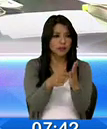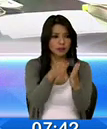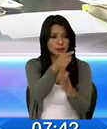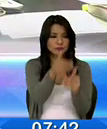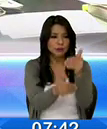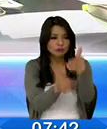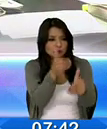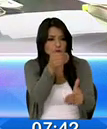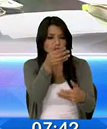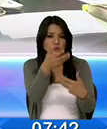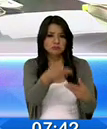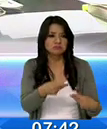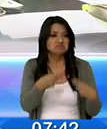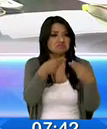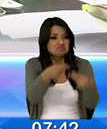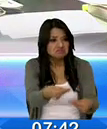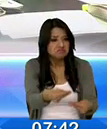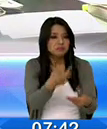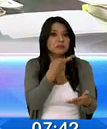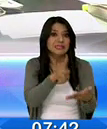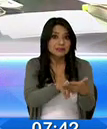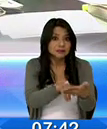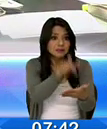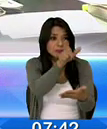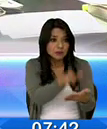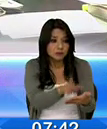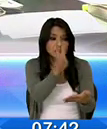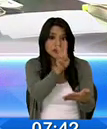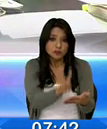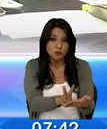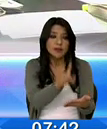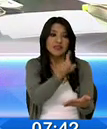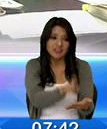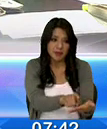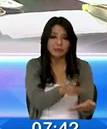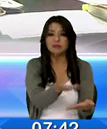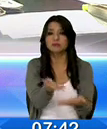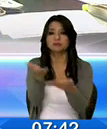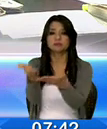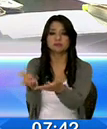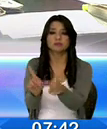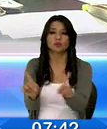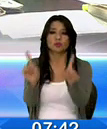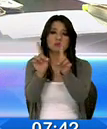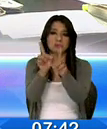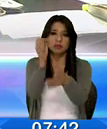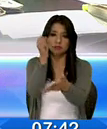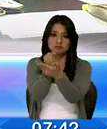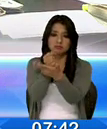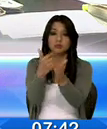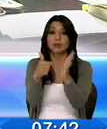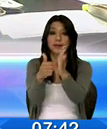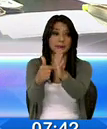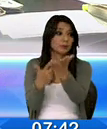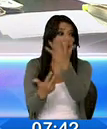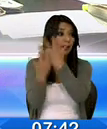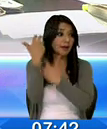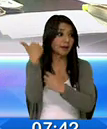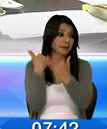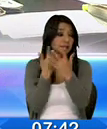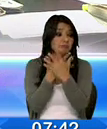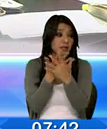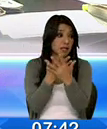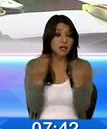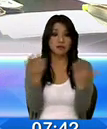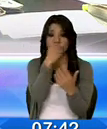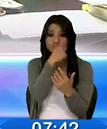hacer el proceso de entrega de visados a los ciudadanos venezolanos, tendrán que presentar documentos acreditantes, como por ejemplo los antecedentes